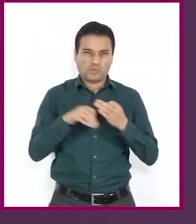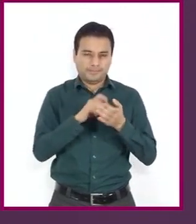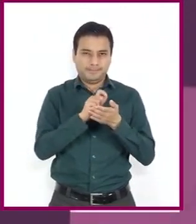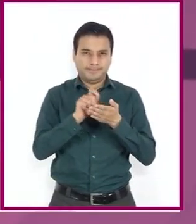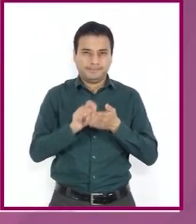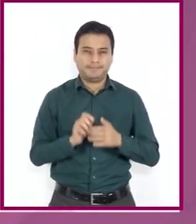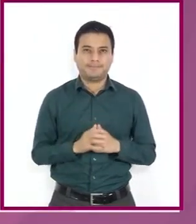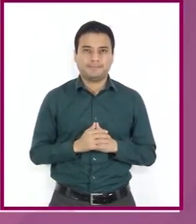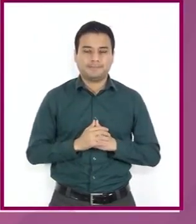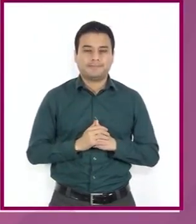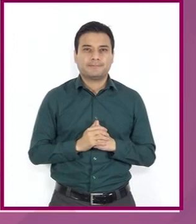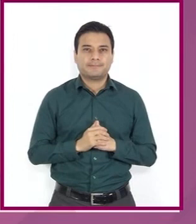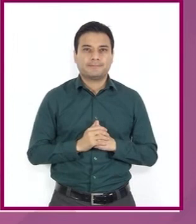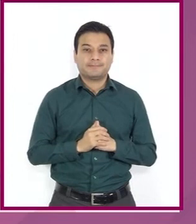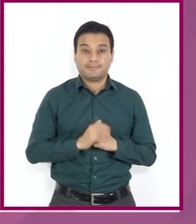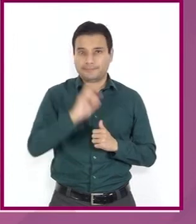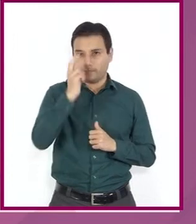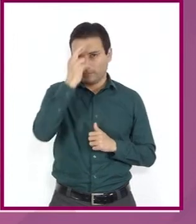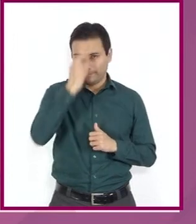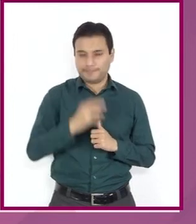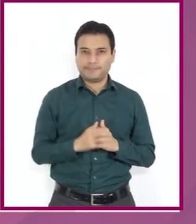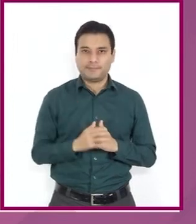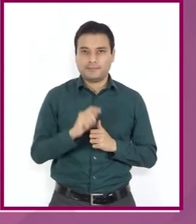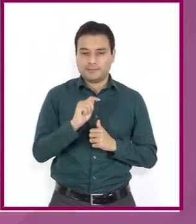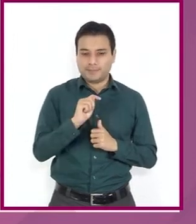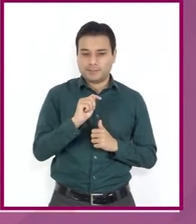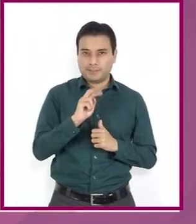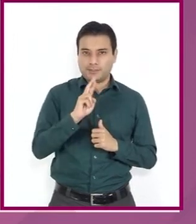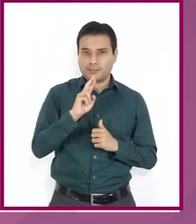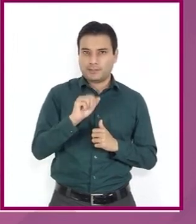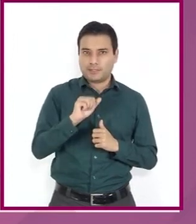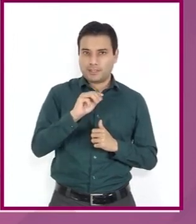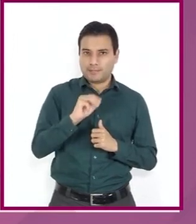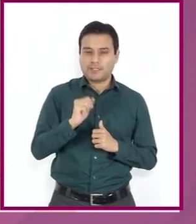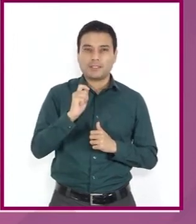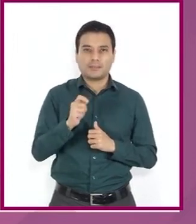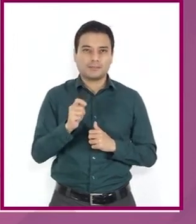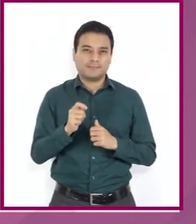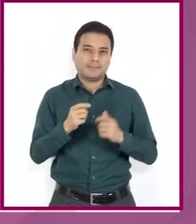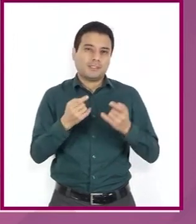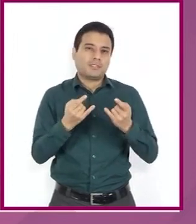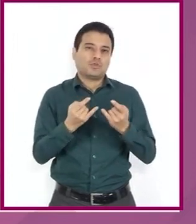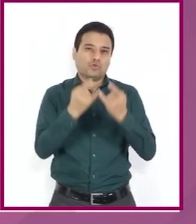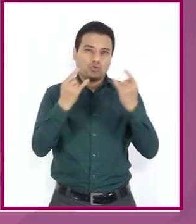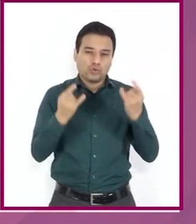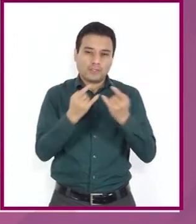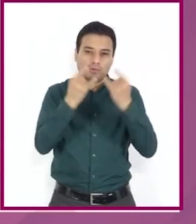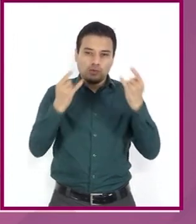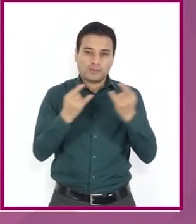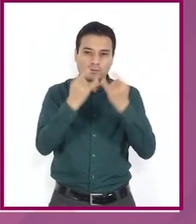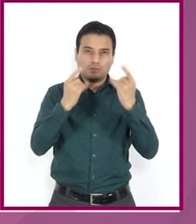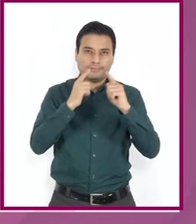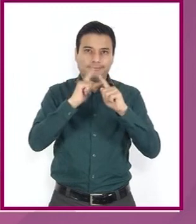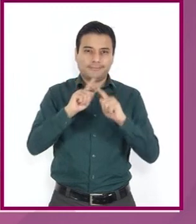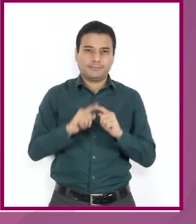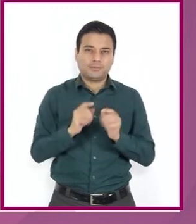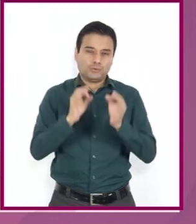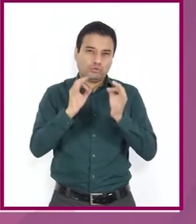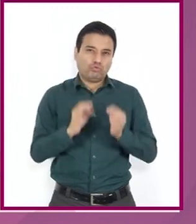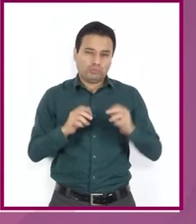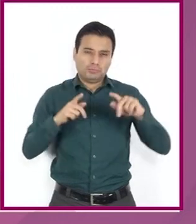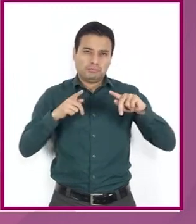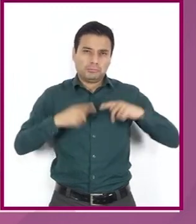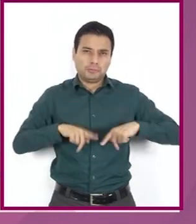historia. Recordemos que la trama es un relato de diversos hechos presentados por un autor